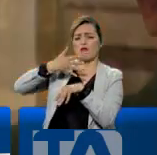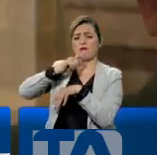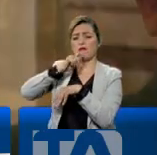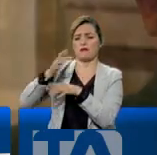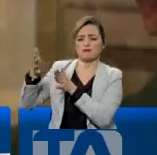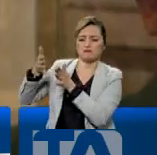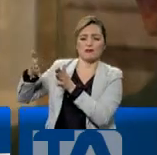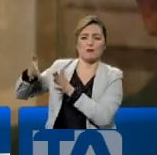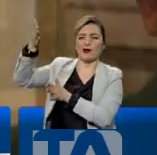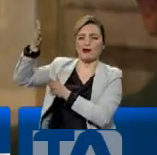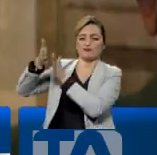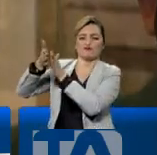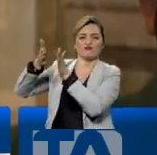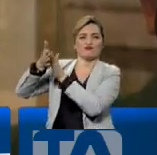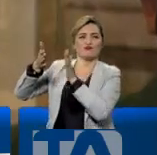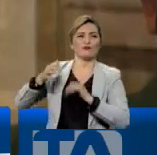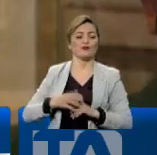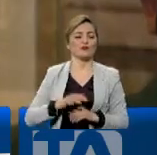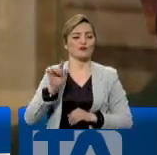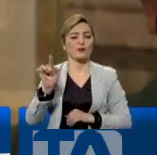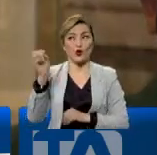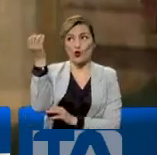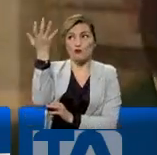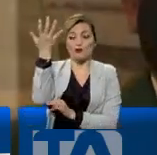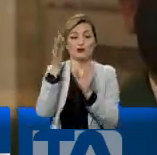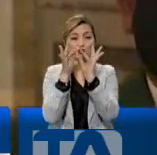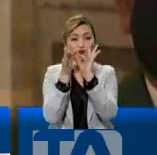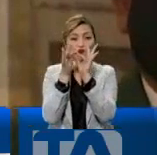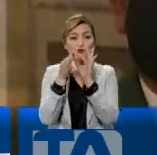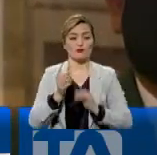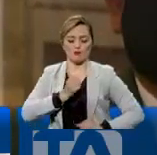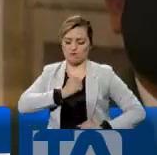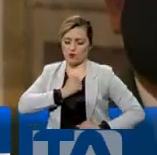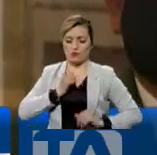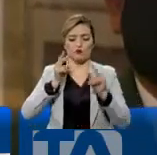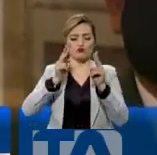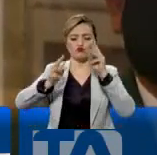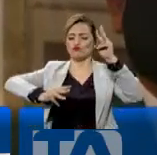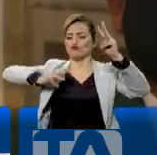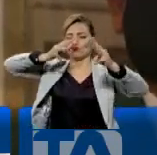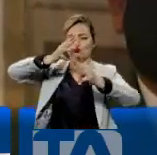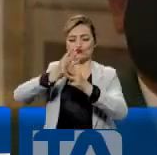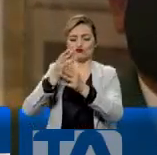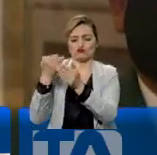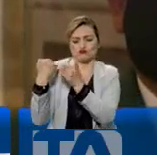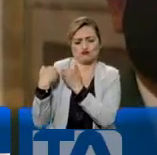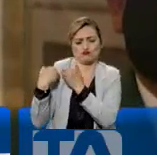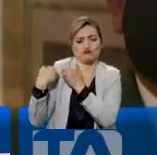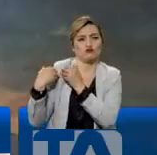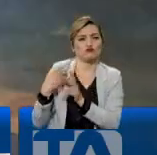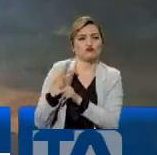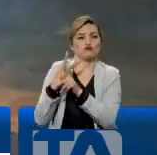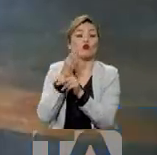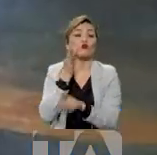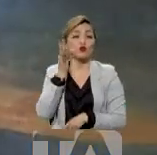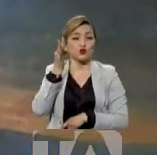iluminación. Este es un patrimonio para la humanidad y nuestra responsabilidad de preservarlo, de conservarlo para las generaciones